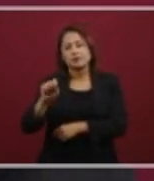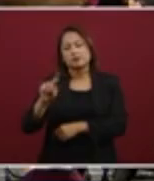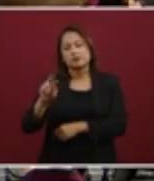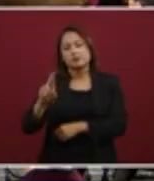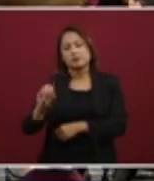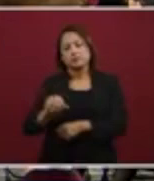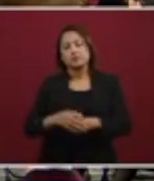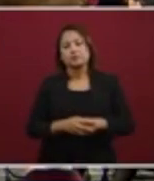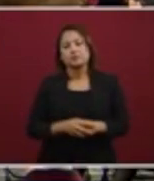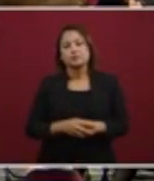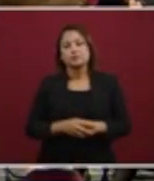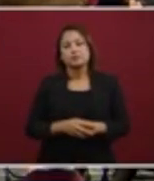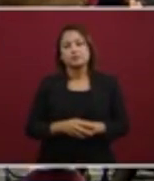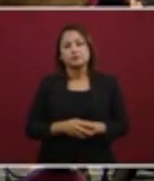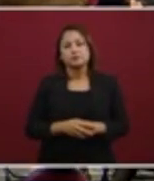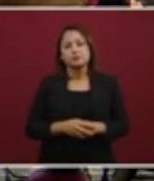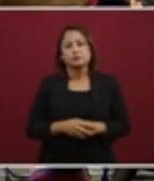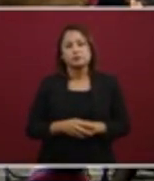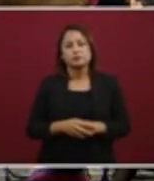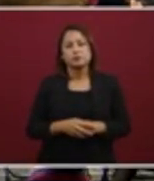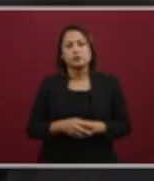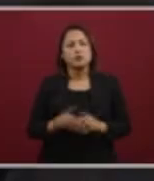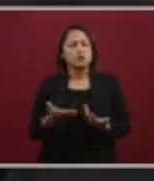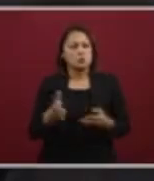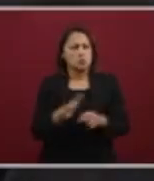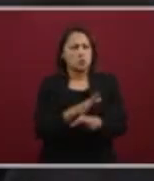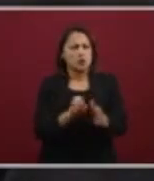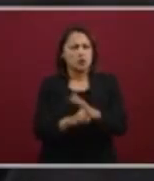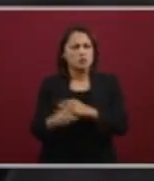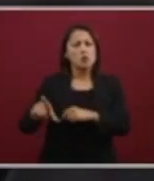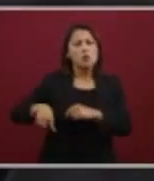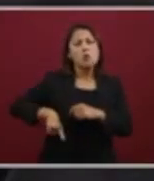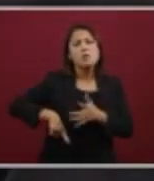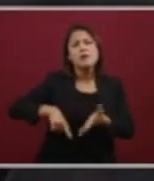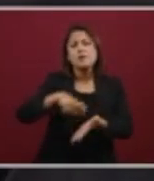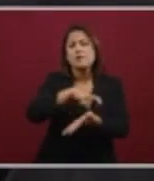porque ¿cuánto compra el gobierno?